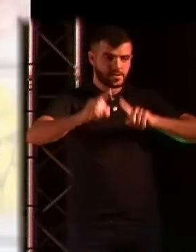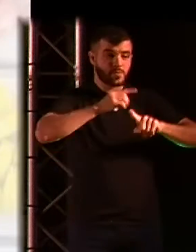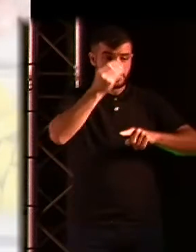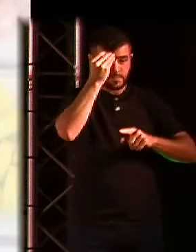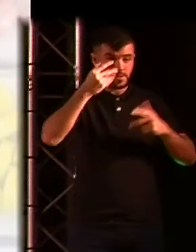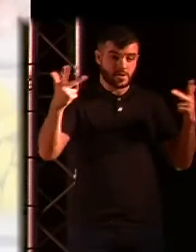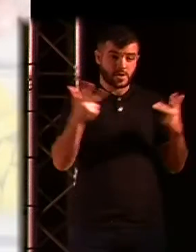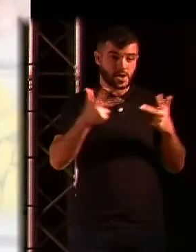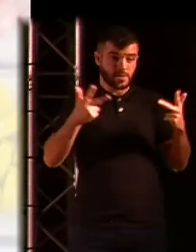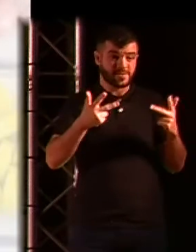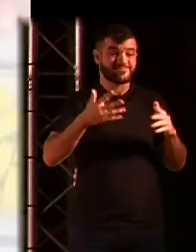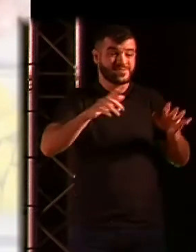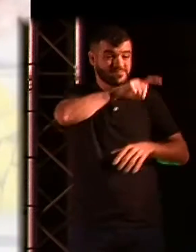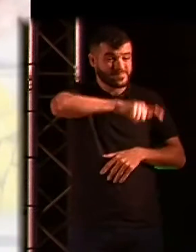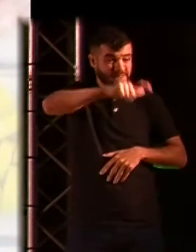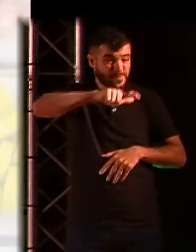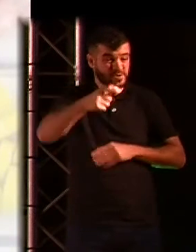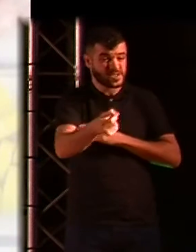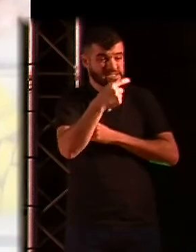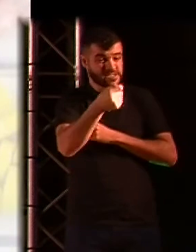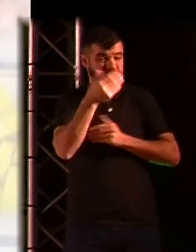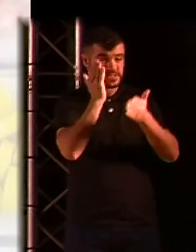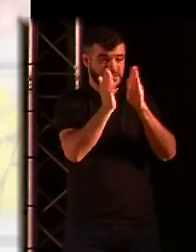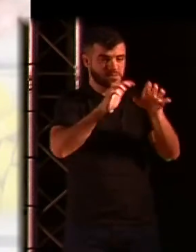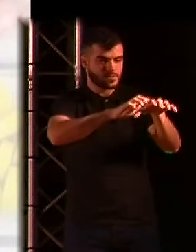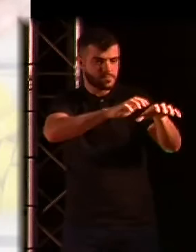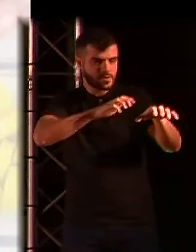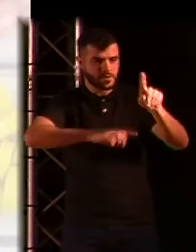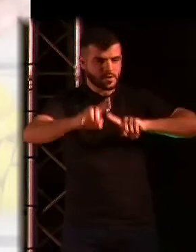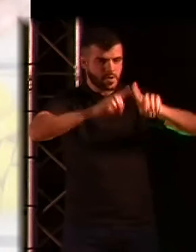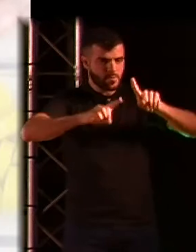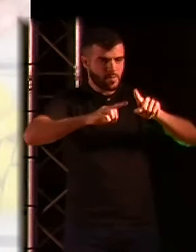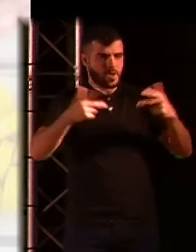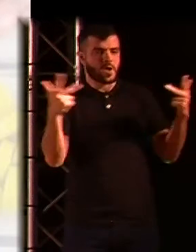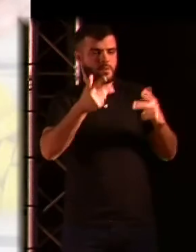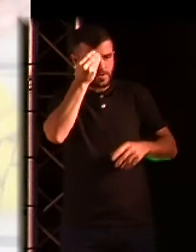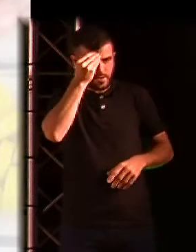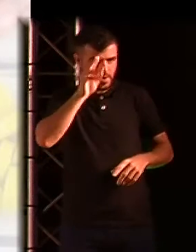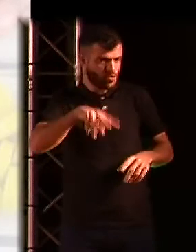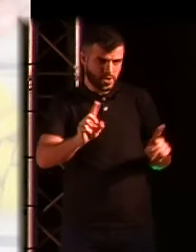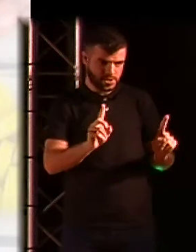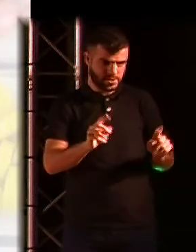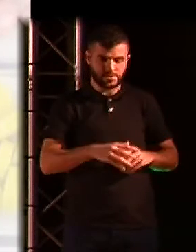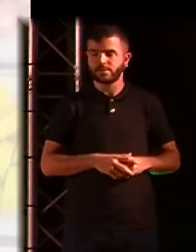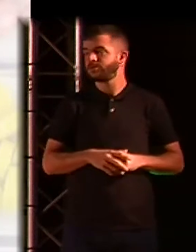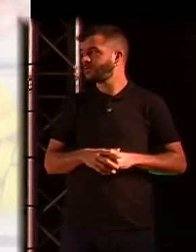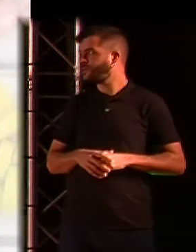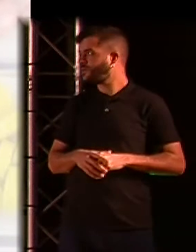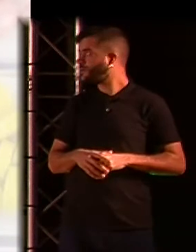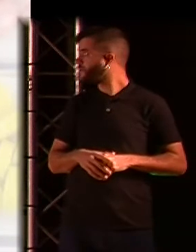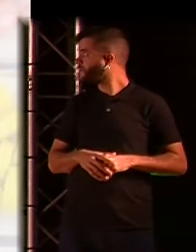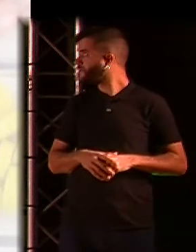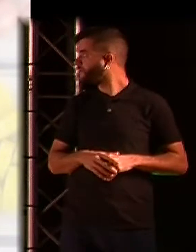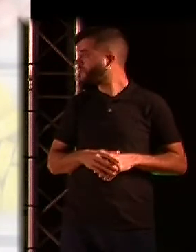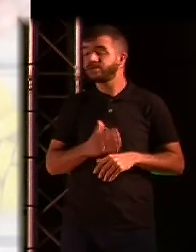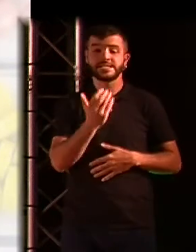Y la mayoría de las personas que consumen este tratamiento no tienen trastornos mentales graves. Si alguien va